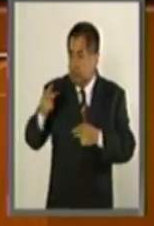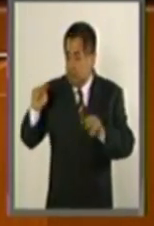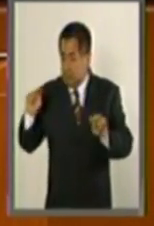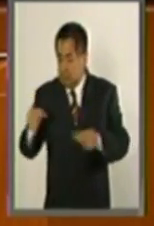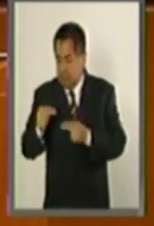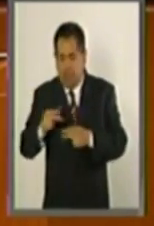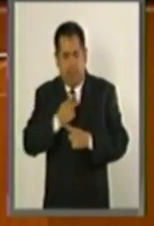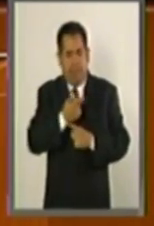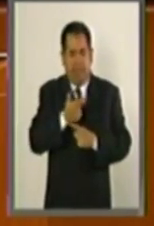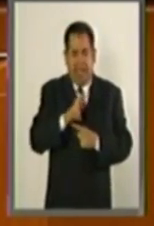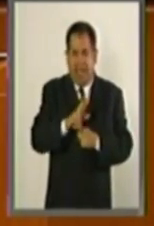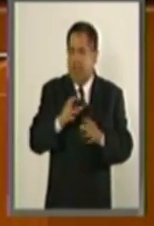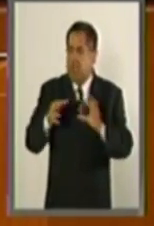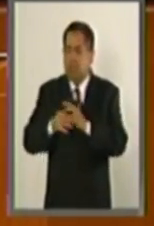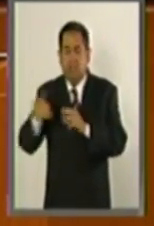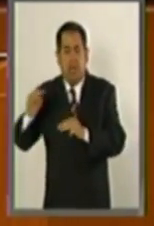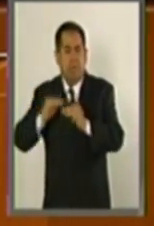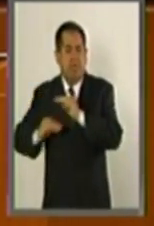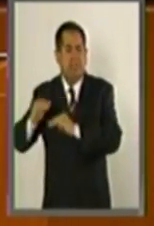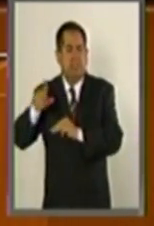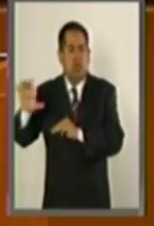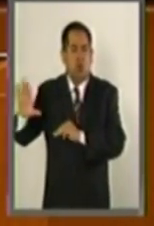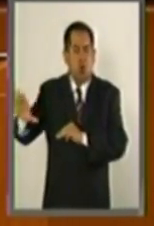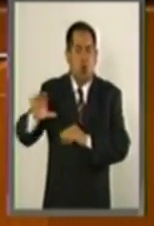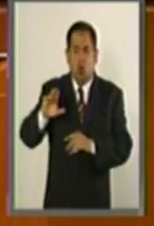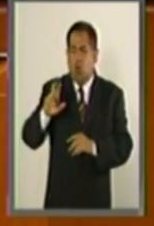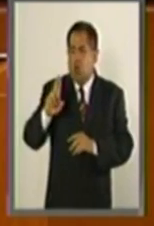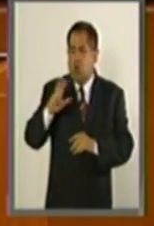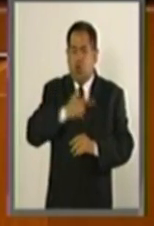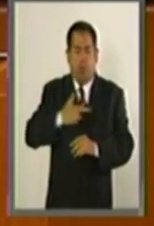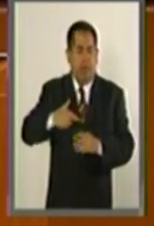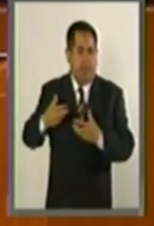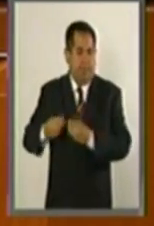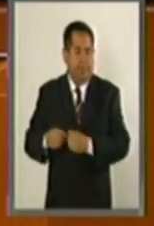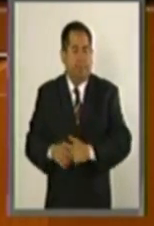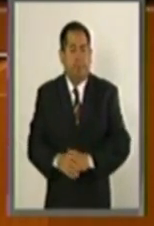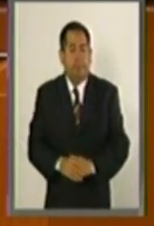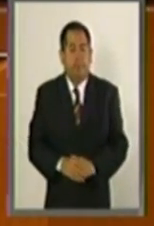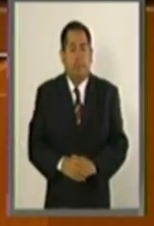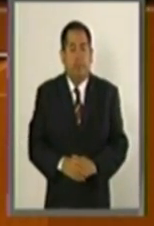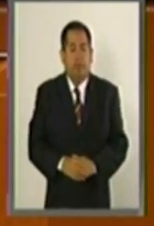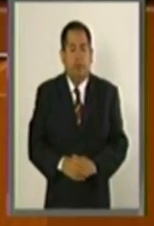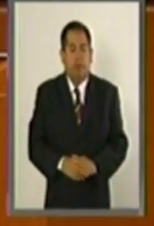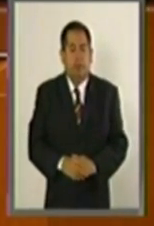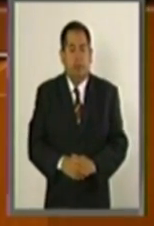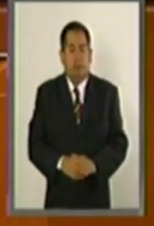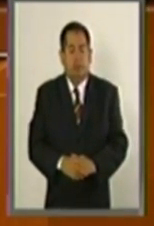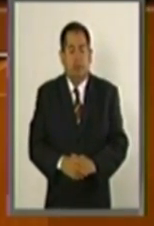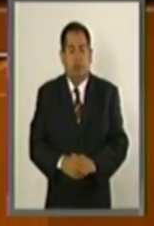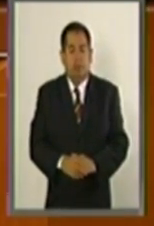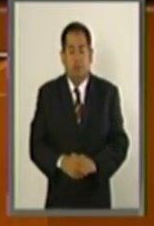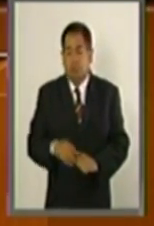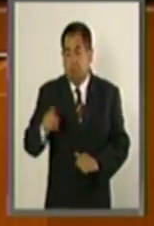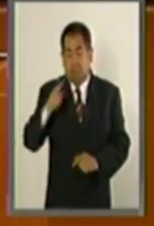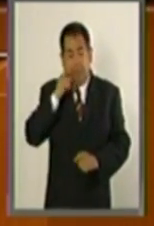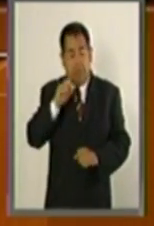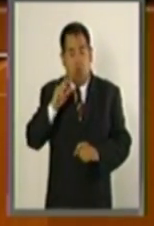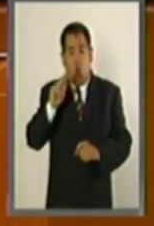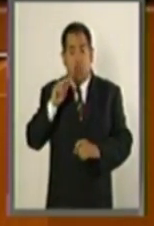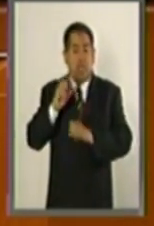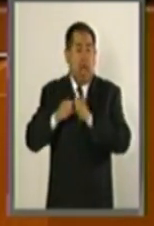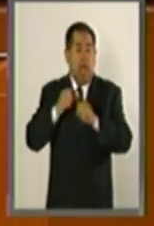PGR y el Ministerio Interior rumano. así como en el marco del 80 aniversario